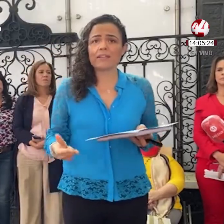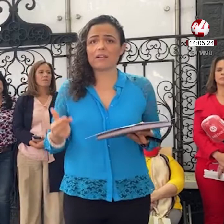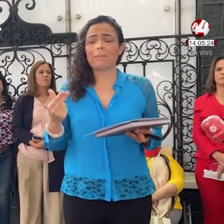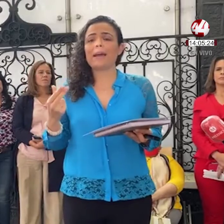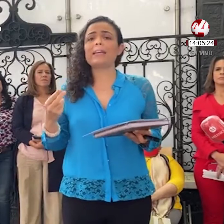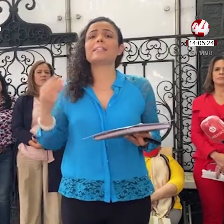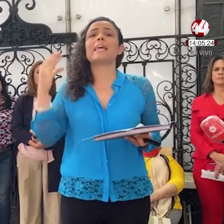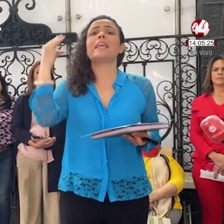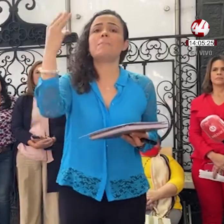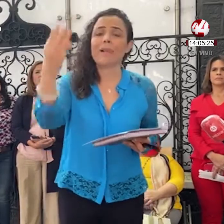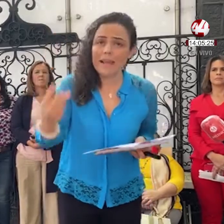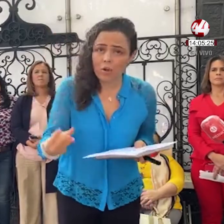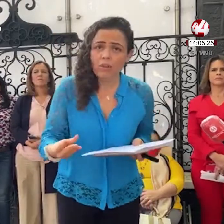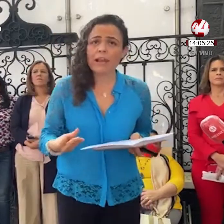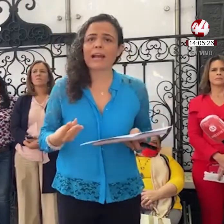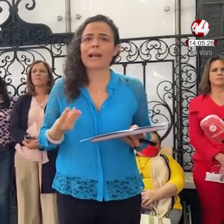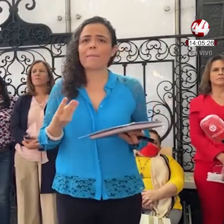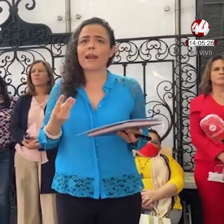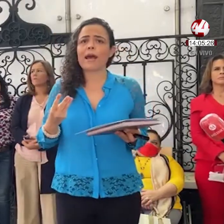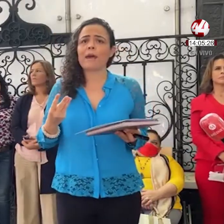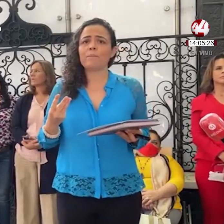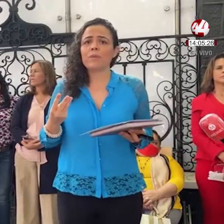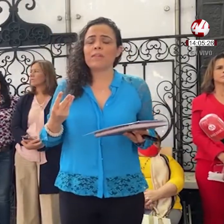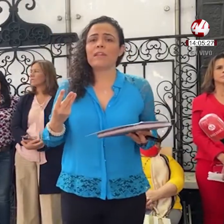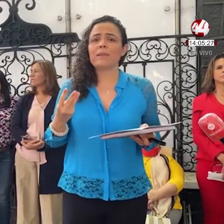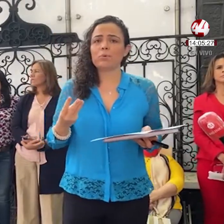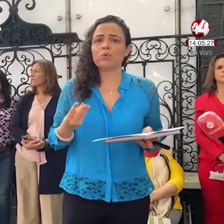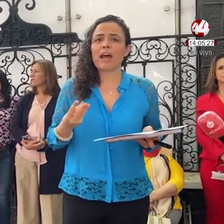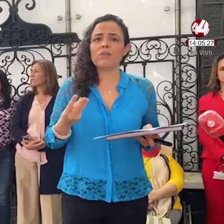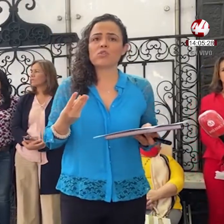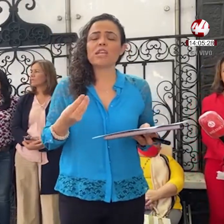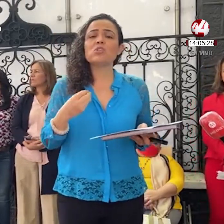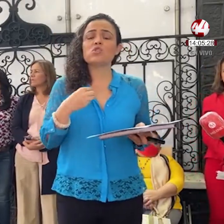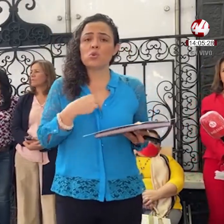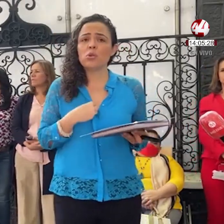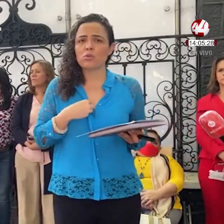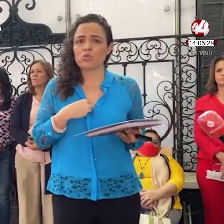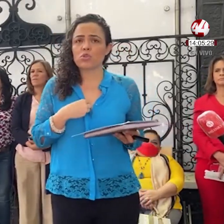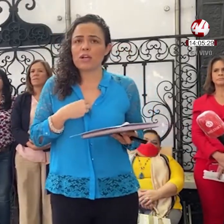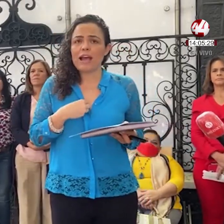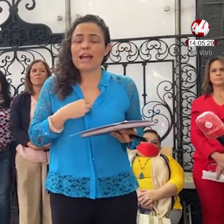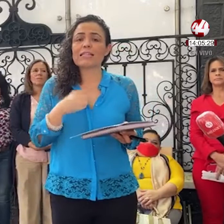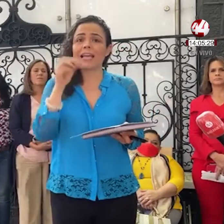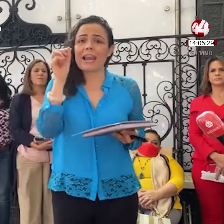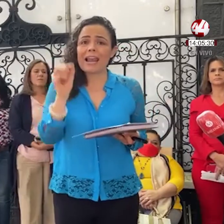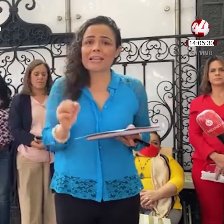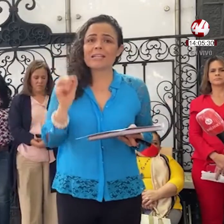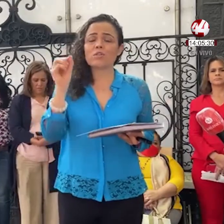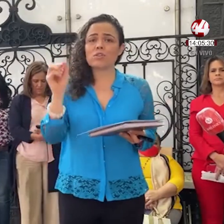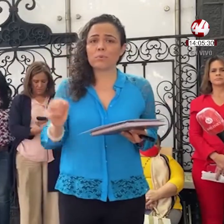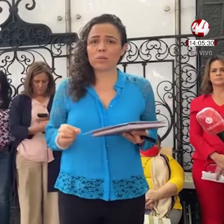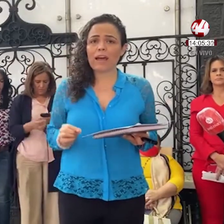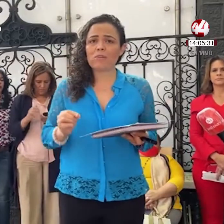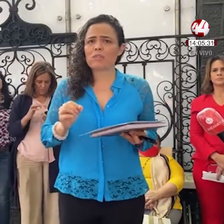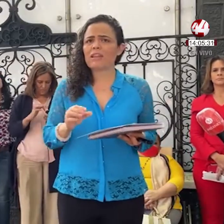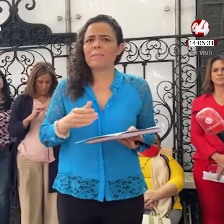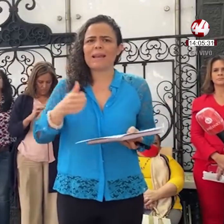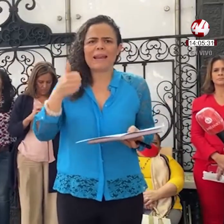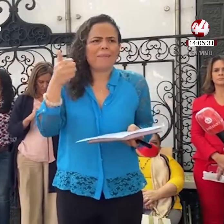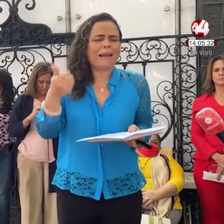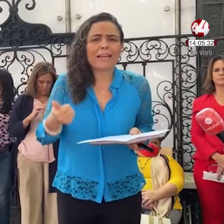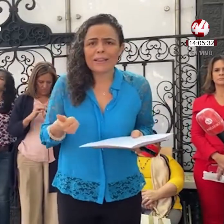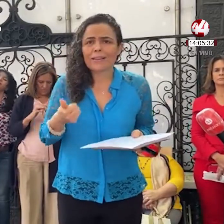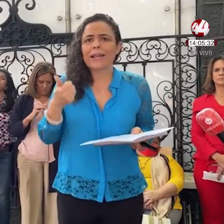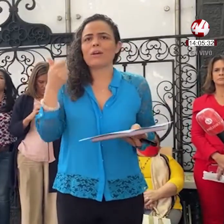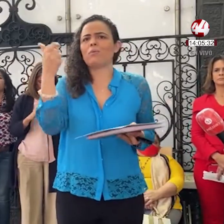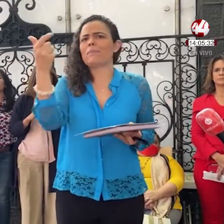Derechos Humanos una campaña de odio por parte del Ejecutivo y del partido en el gobierno, Morena, tras votar en contra de la reforma eléctrica